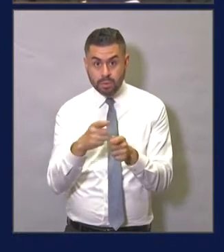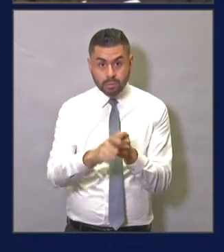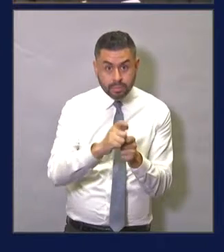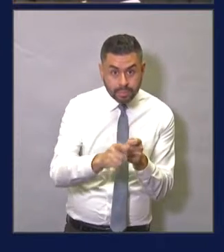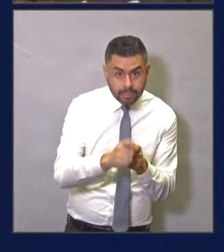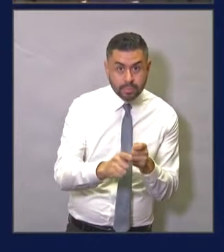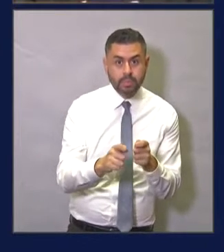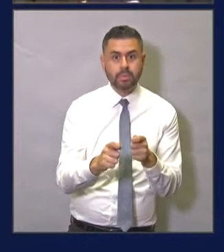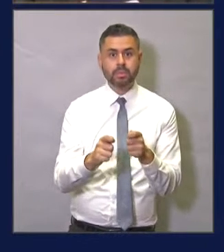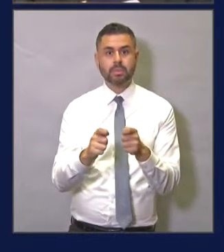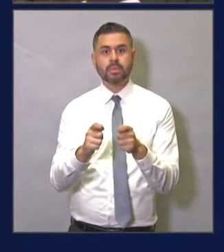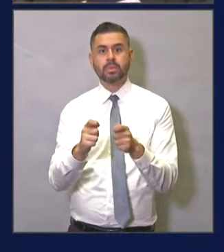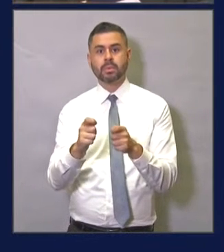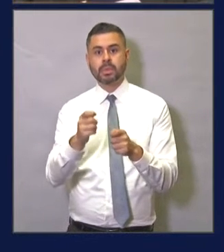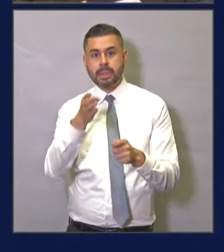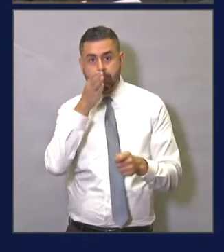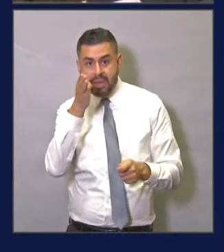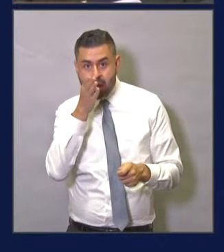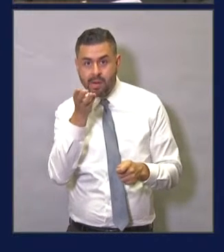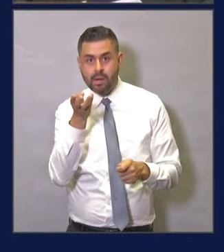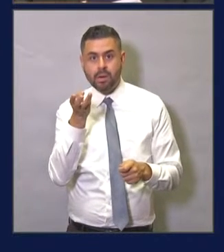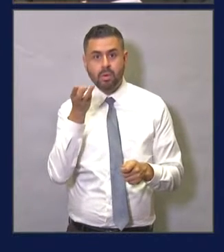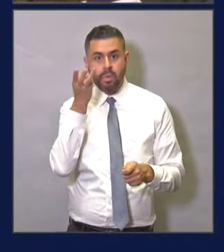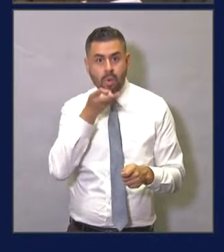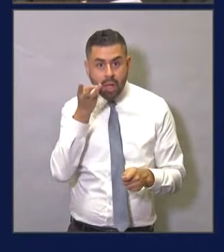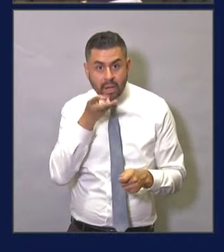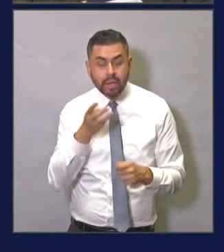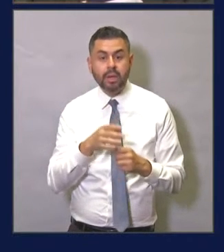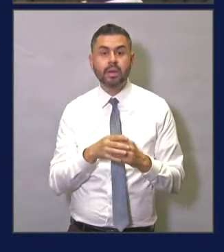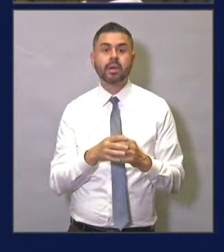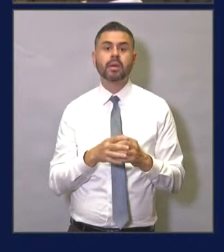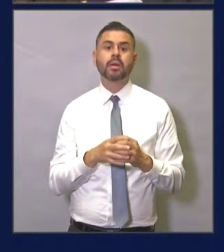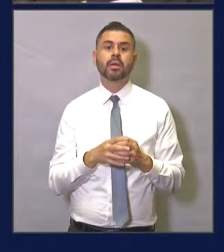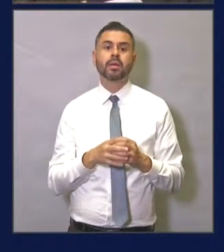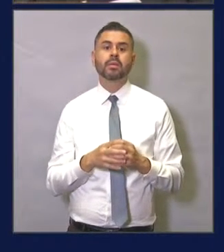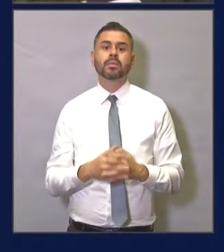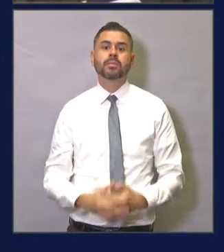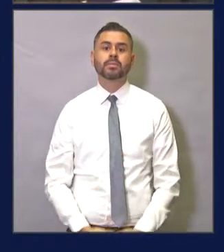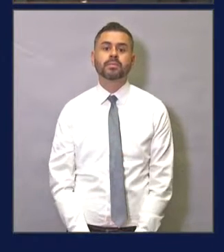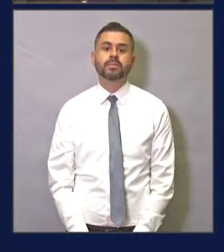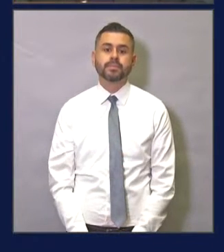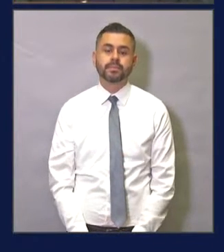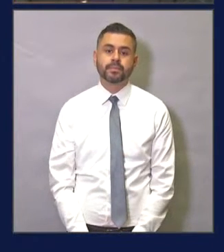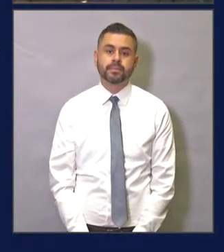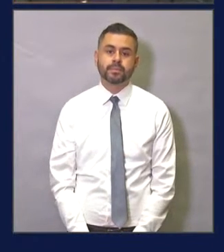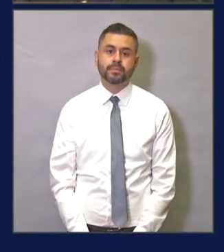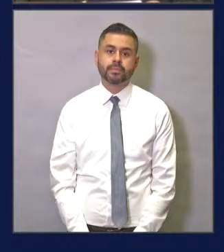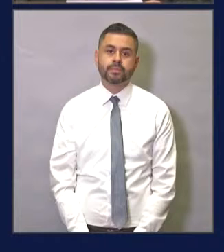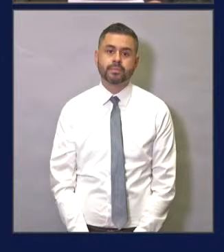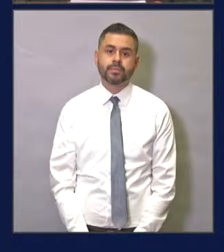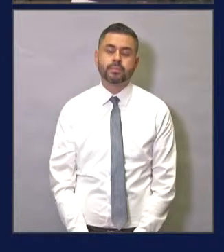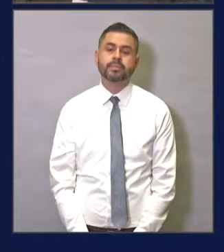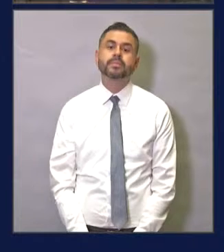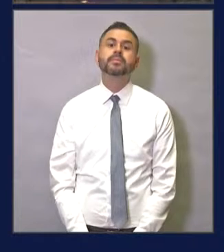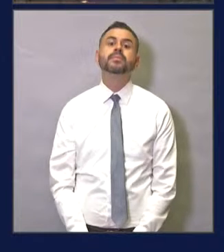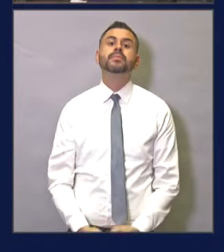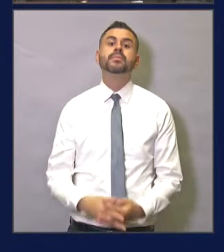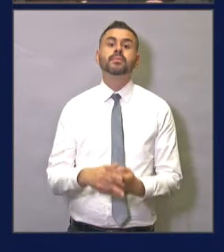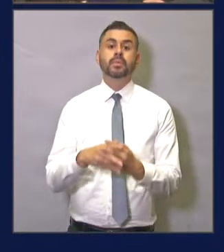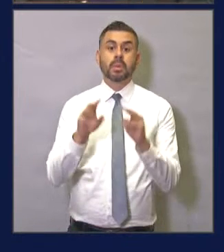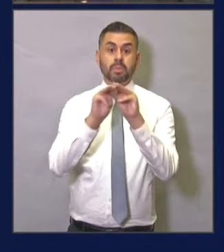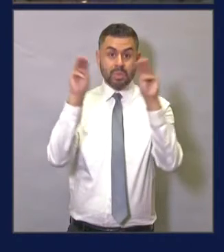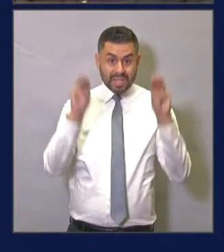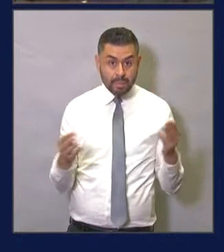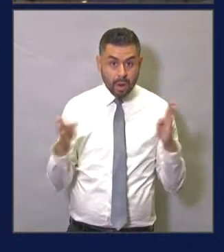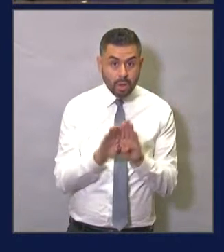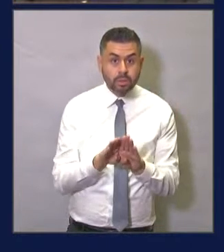cartas, bodegas, cervecerías, destilerías, excluyendo ventas minoristas,